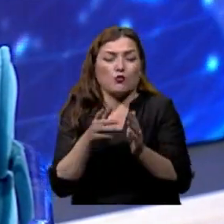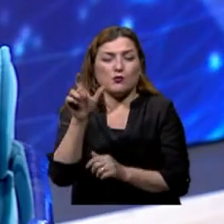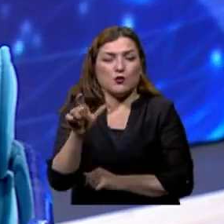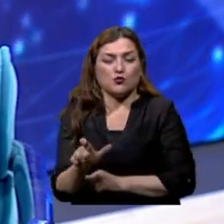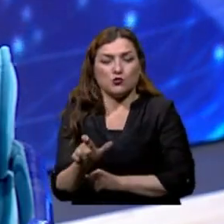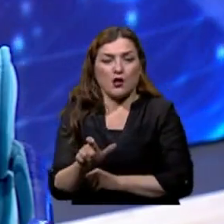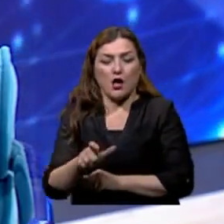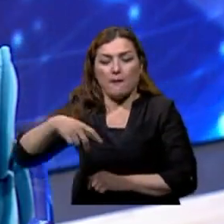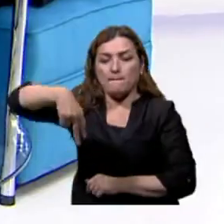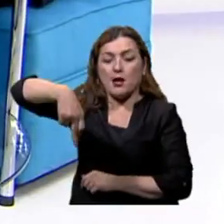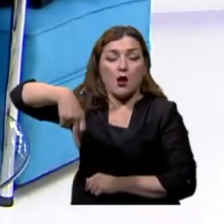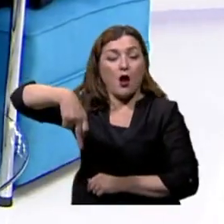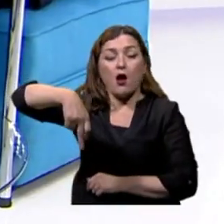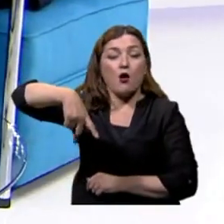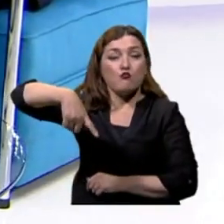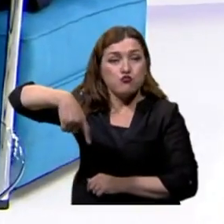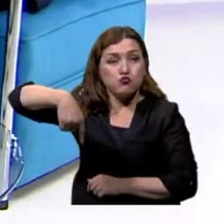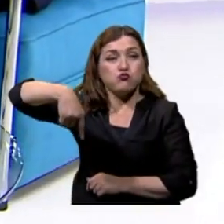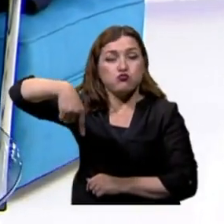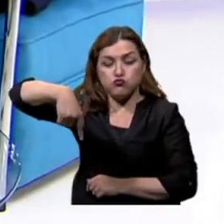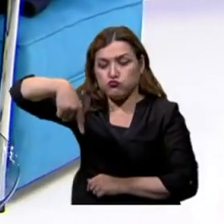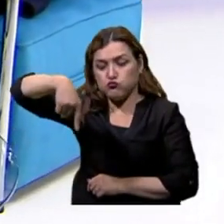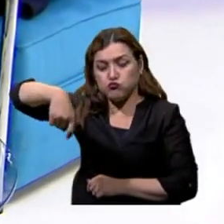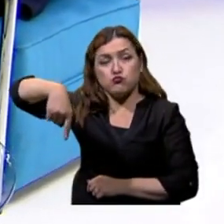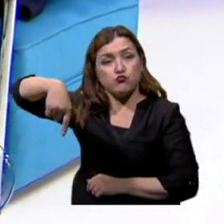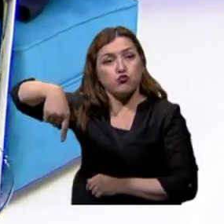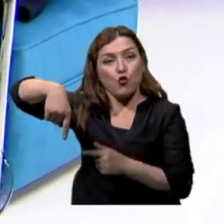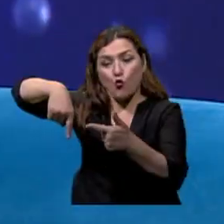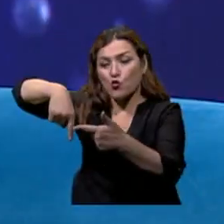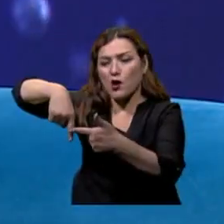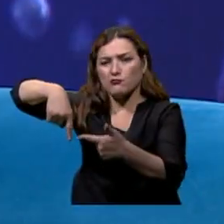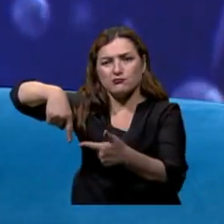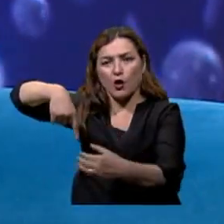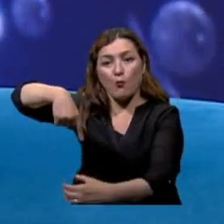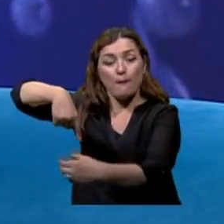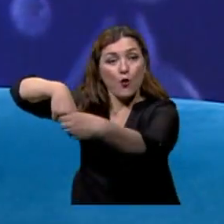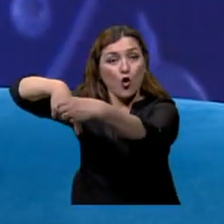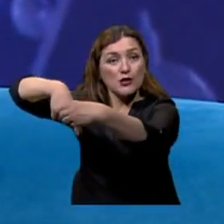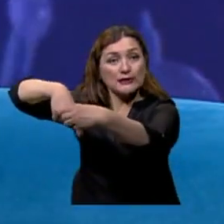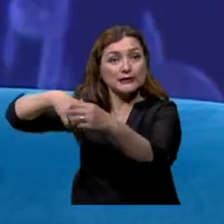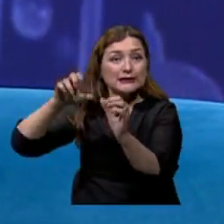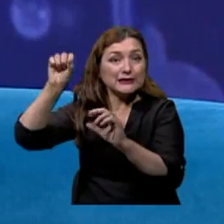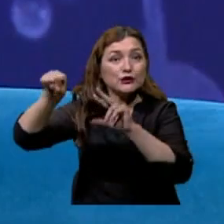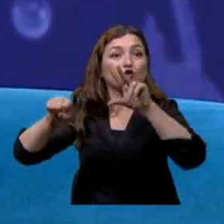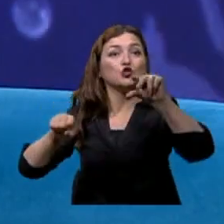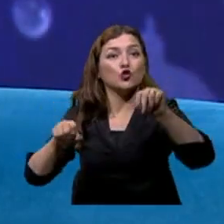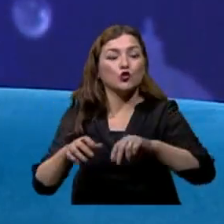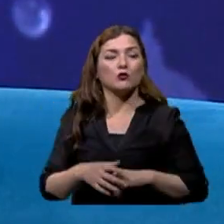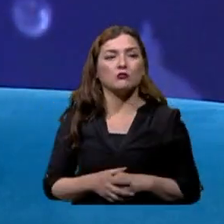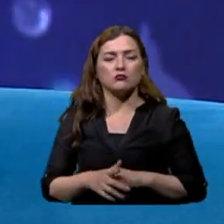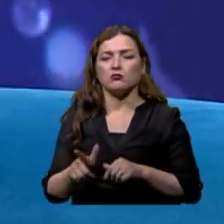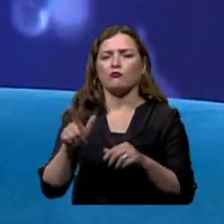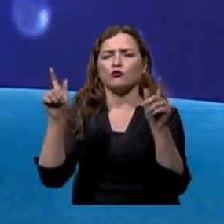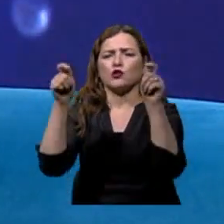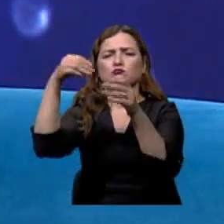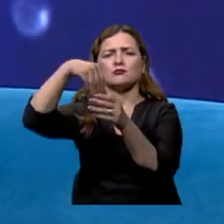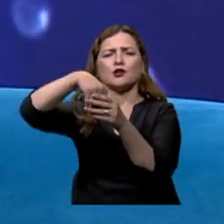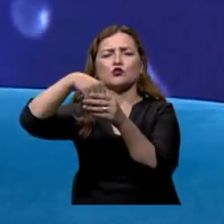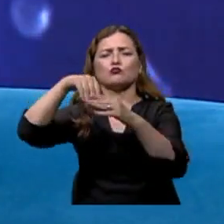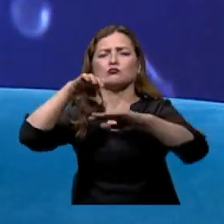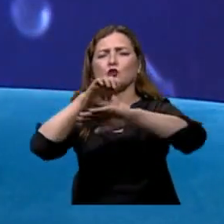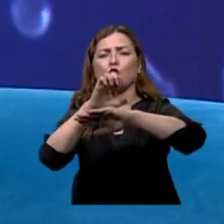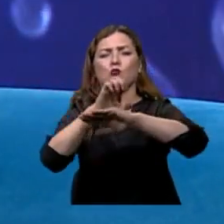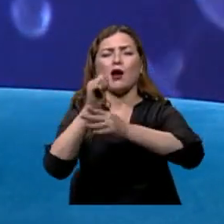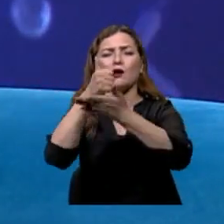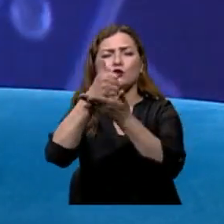una pierna? Sí, bueno, existen fundaciones aquí en el país que ayudan a las personas de bajos recursos para adquirir estas